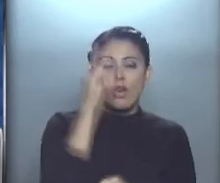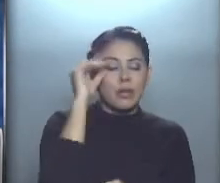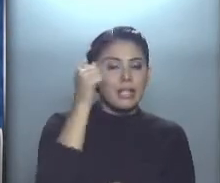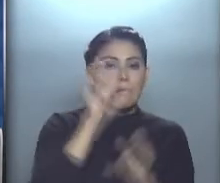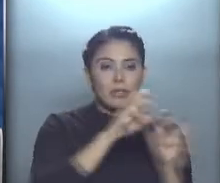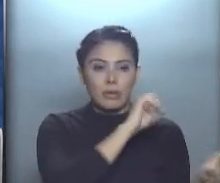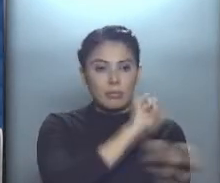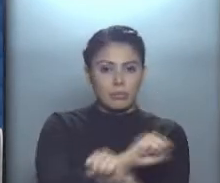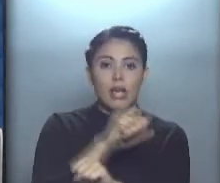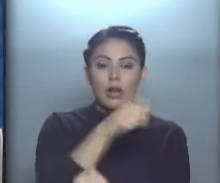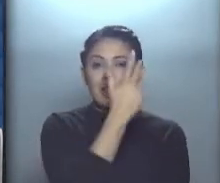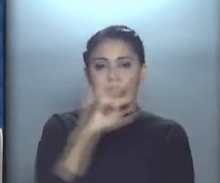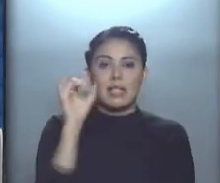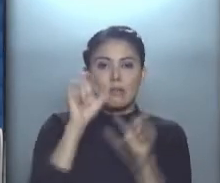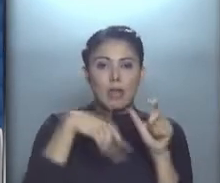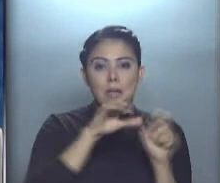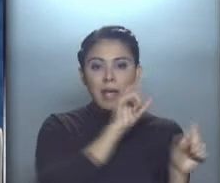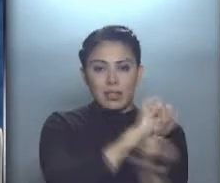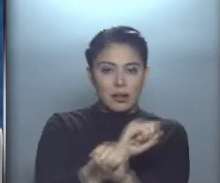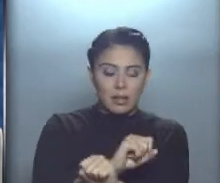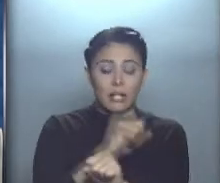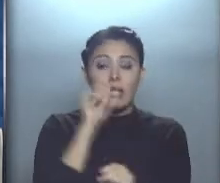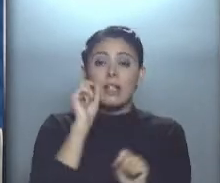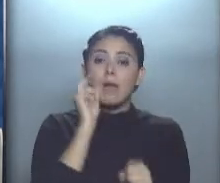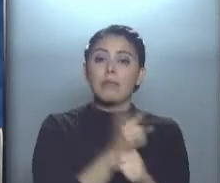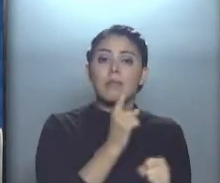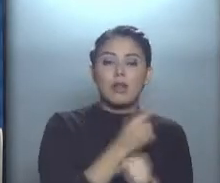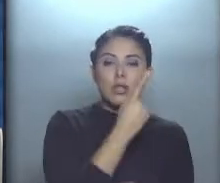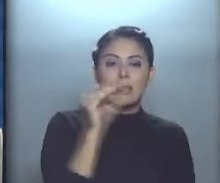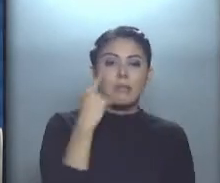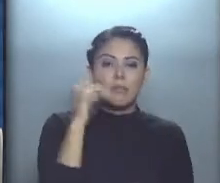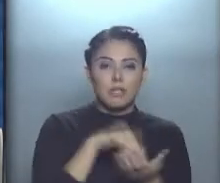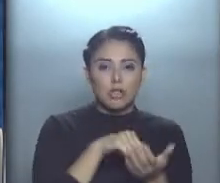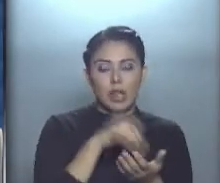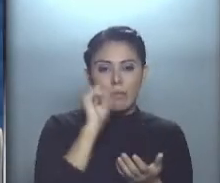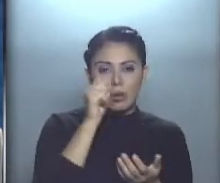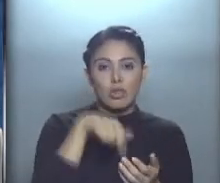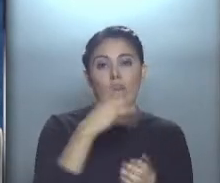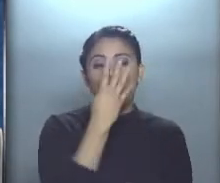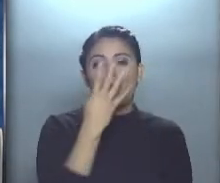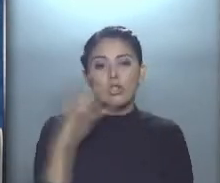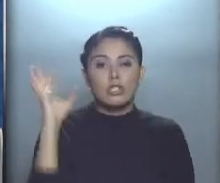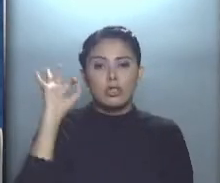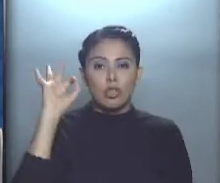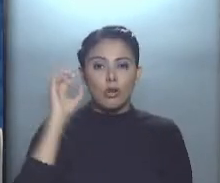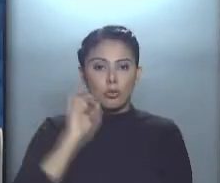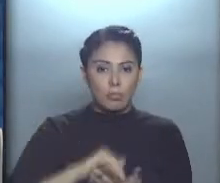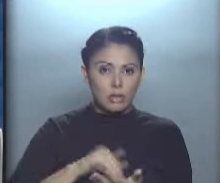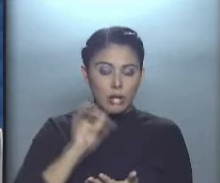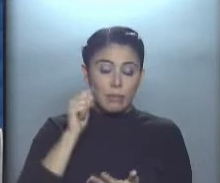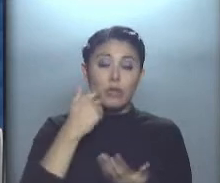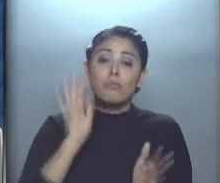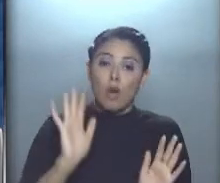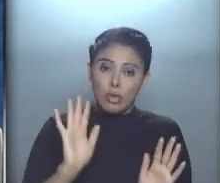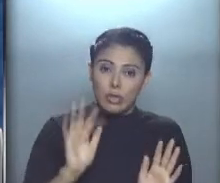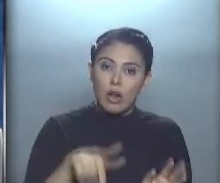personas y ahora que ya superan las 300 y que el monto, primero estimado en 100 millones de pesos, puede ser estimado en 400 millones de pesos. En definitiva, de